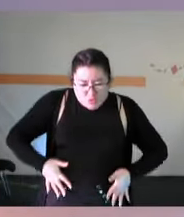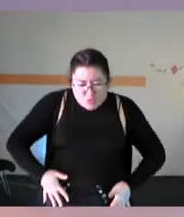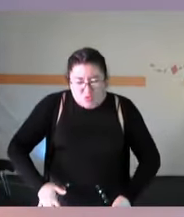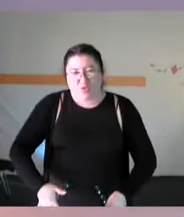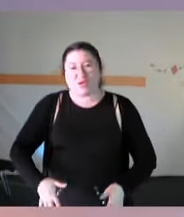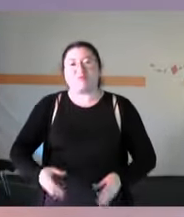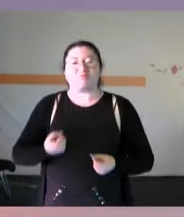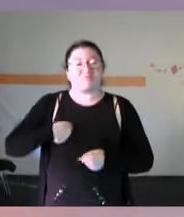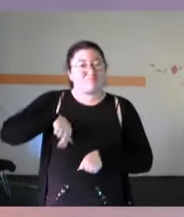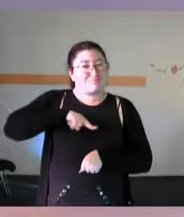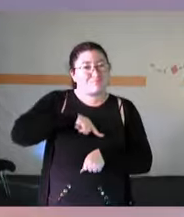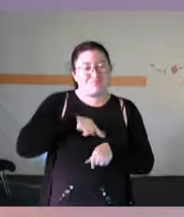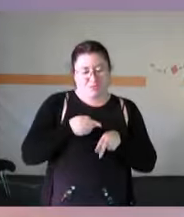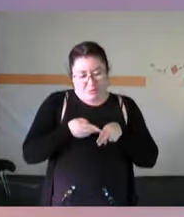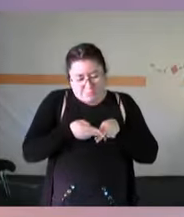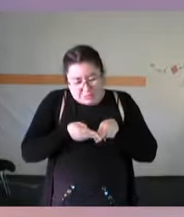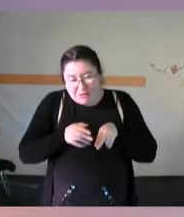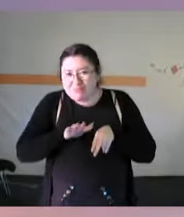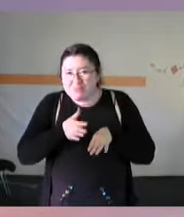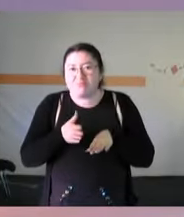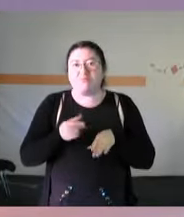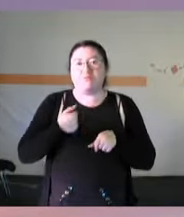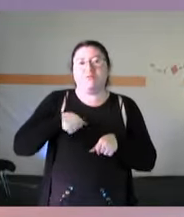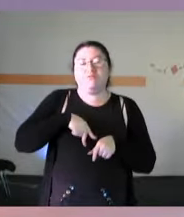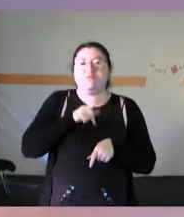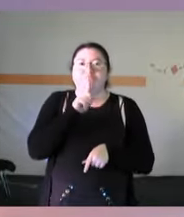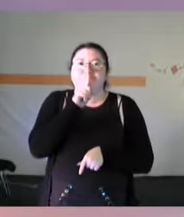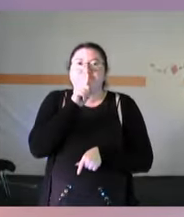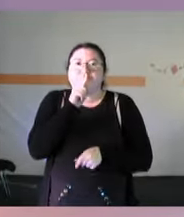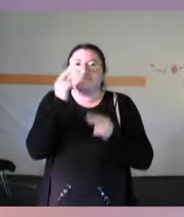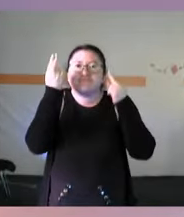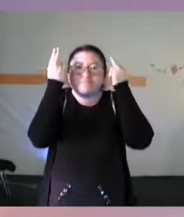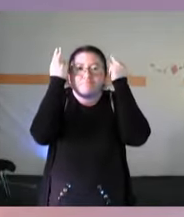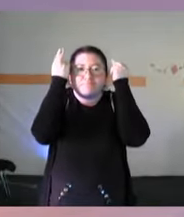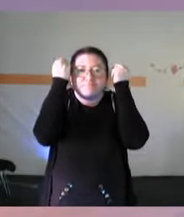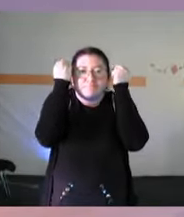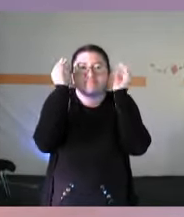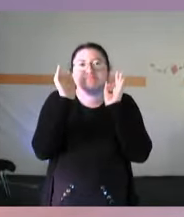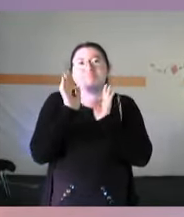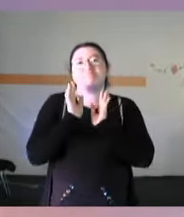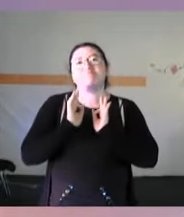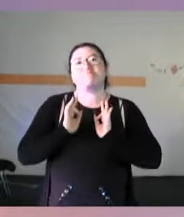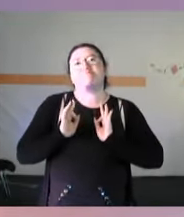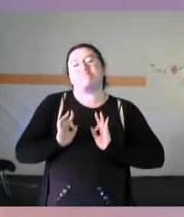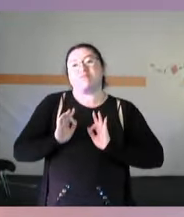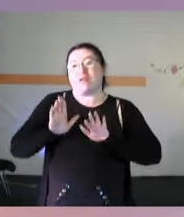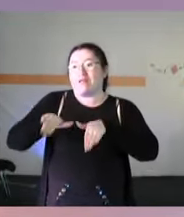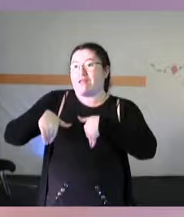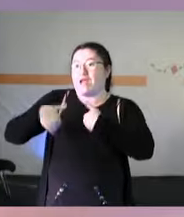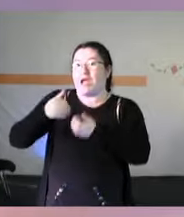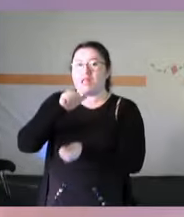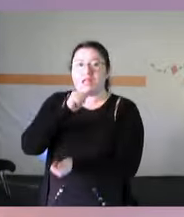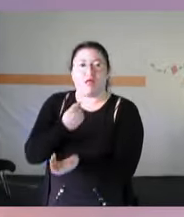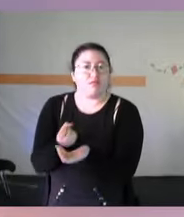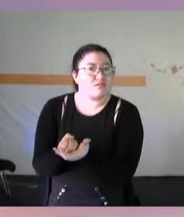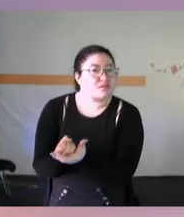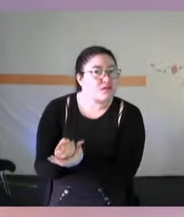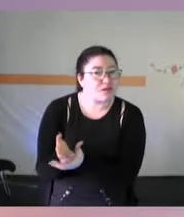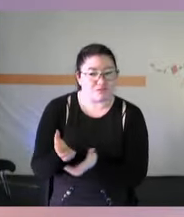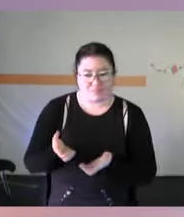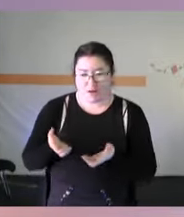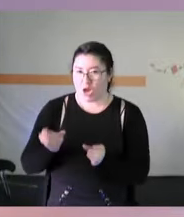sumisas seamos y mientras más nos privemos de la calle que es nuestra,